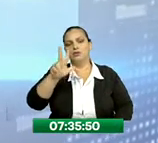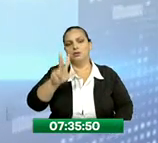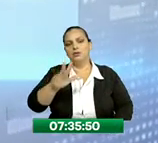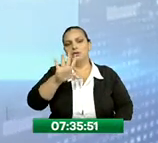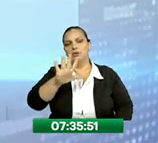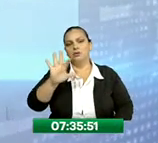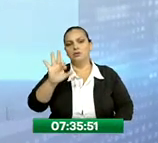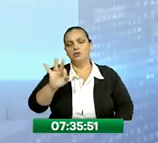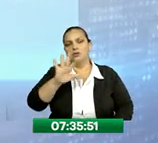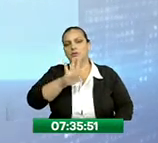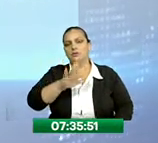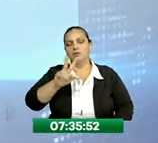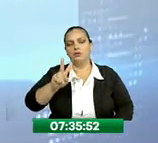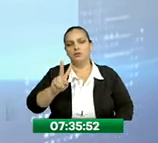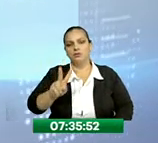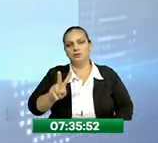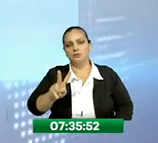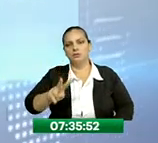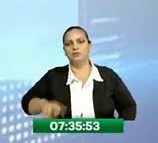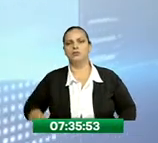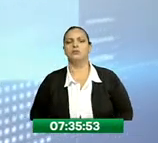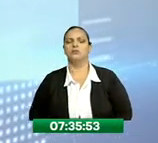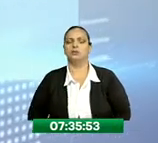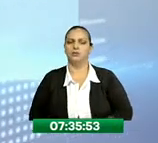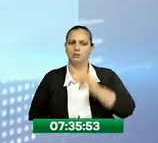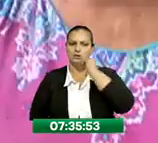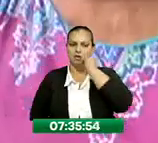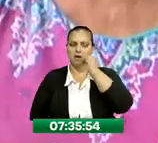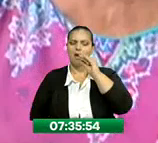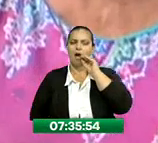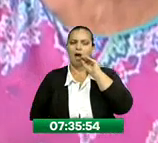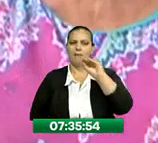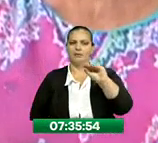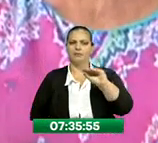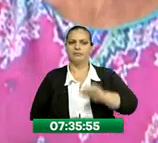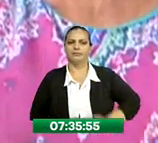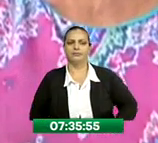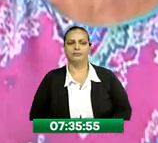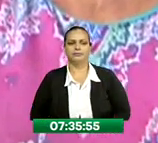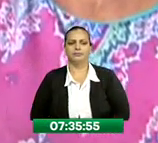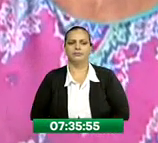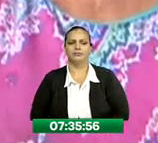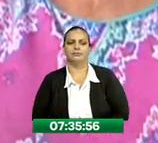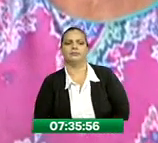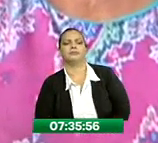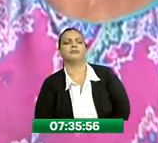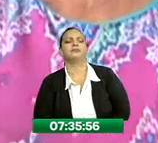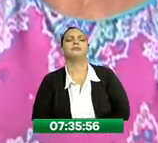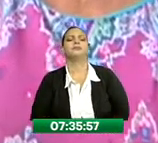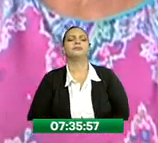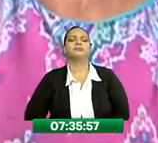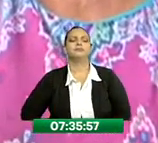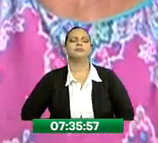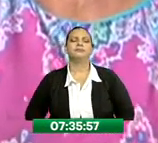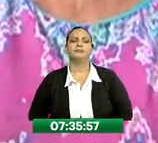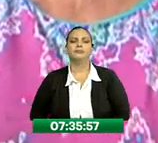099-453-5952 de Irene López. La familia se lo agradecerá. Informó Carlos Julio Gurumendi.